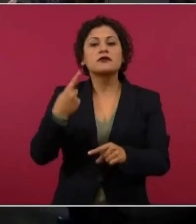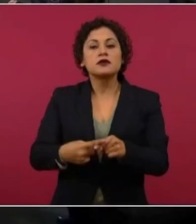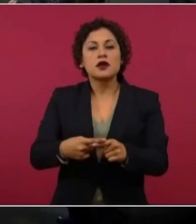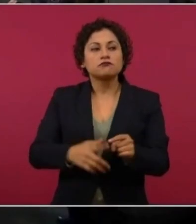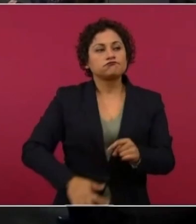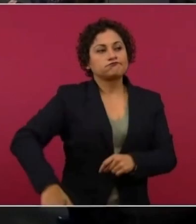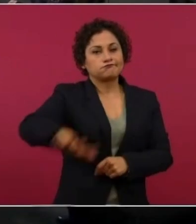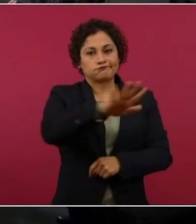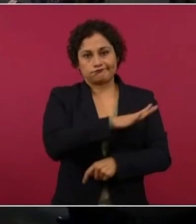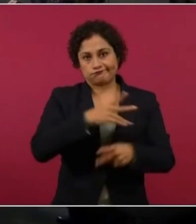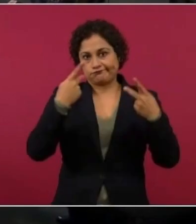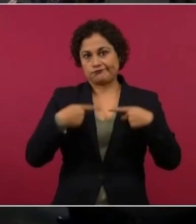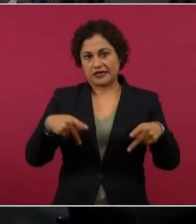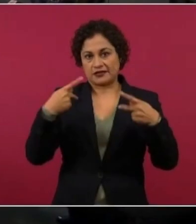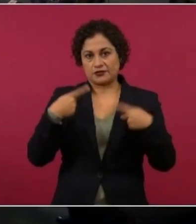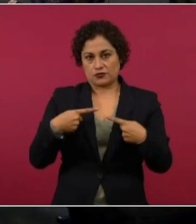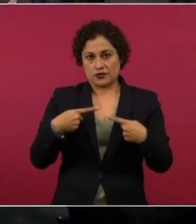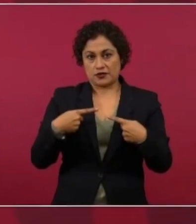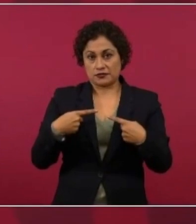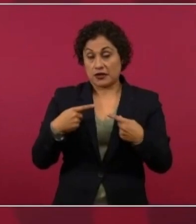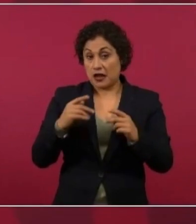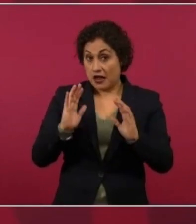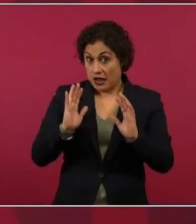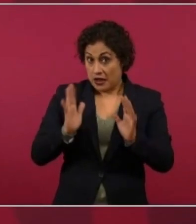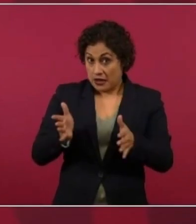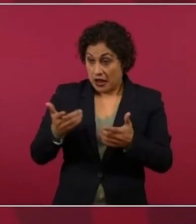Ya no es la oligarquía.